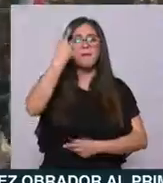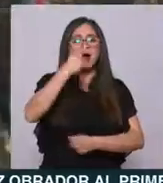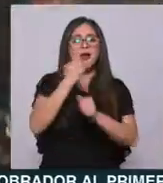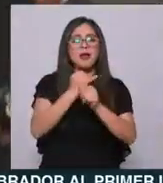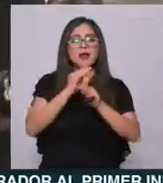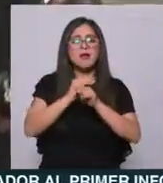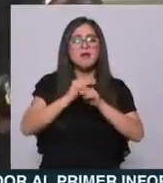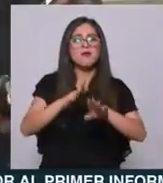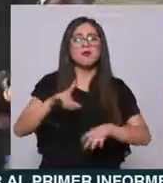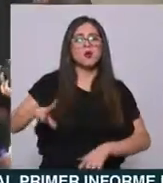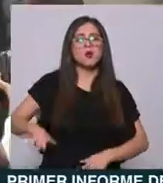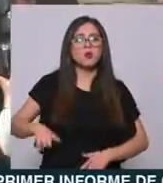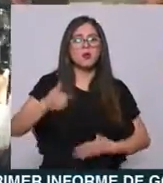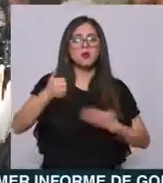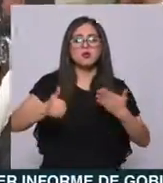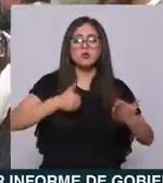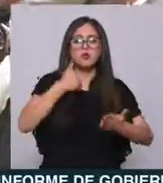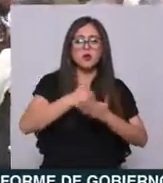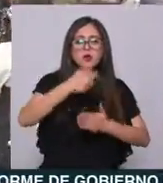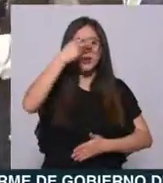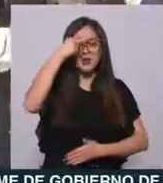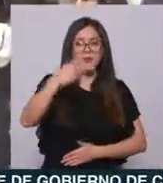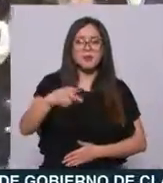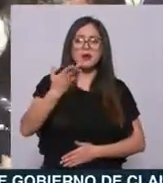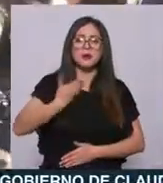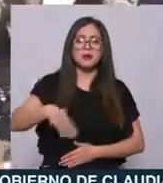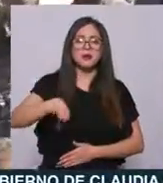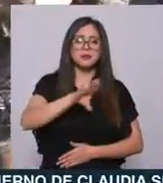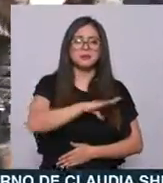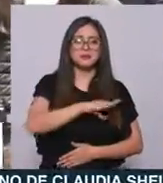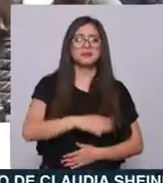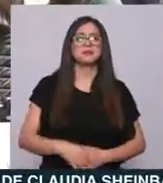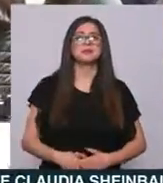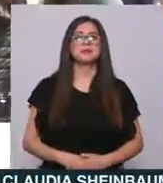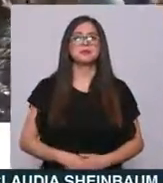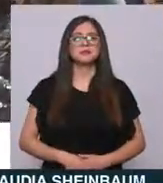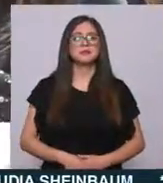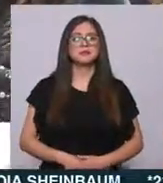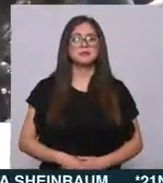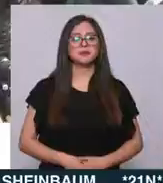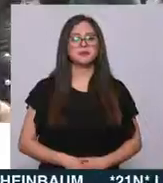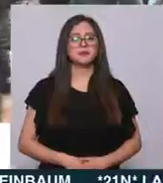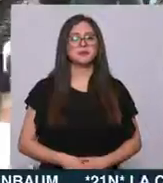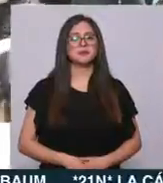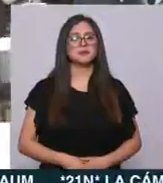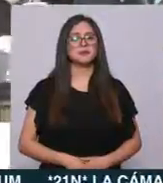de la jefa de gobierno de la Ciudad de México, Claudia Sheinbaum. Con imágenes de Joel Arias y Javier